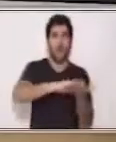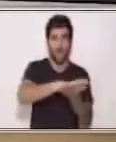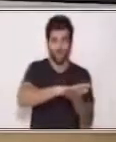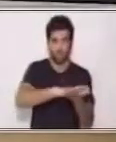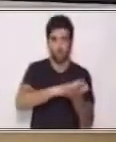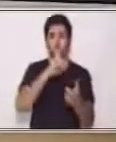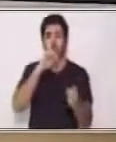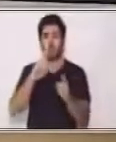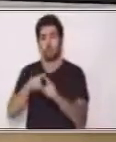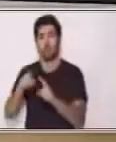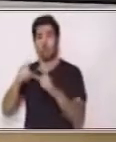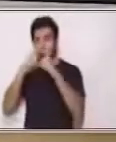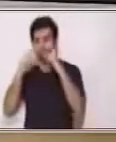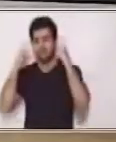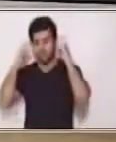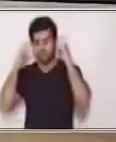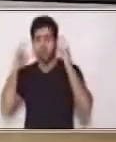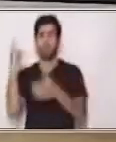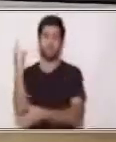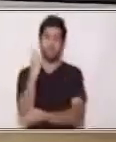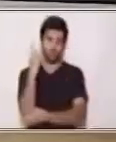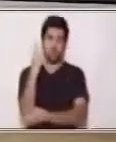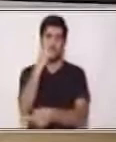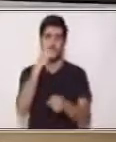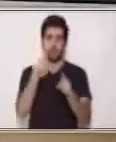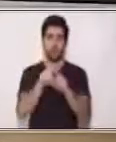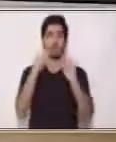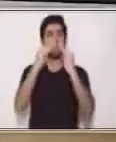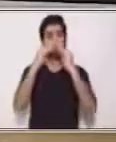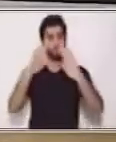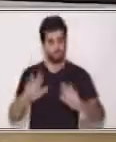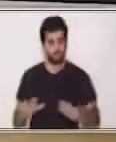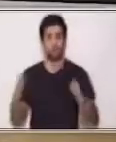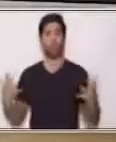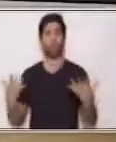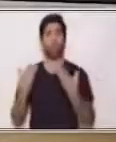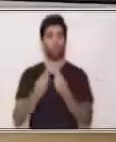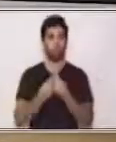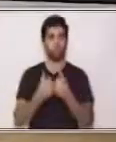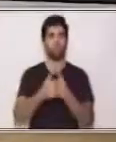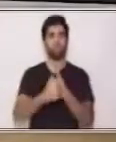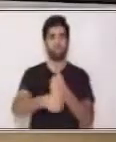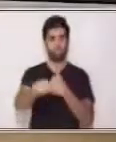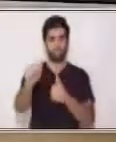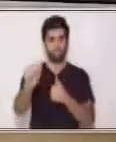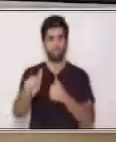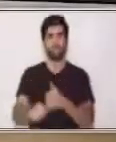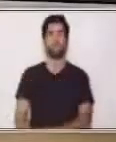importante, quédate en casa, que juntos saldremos adelante.